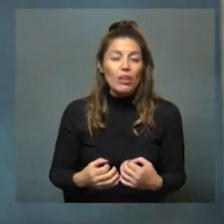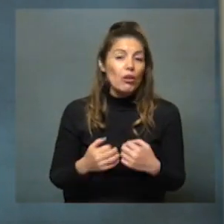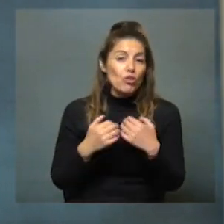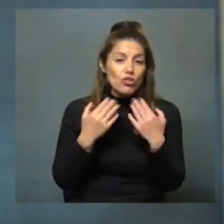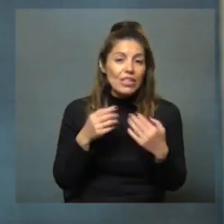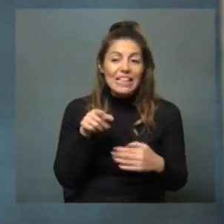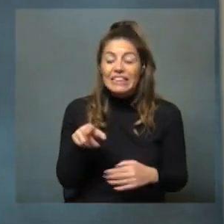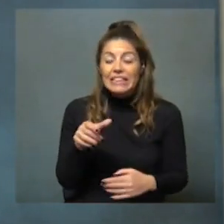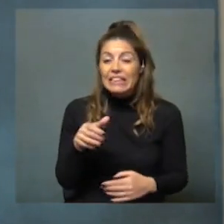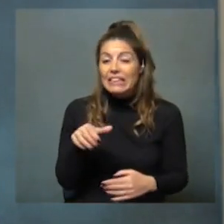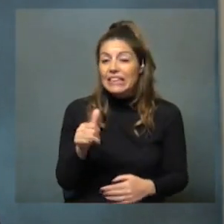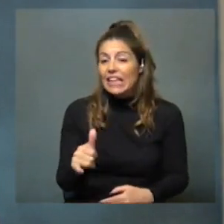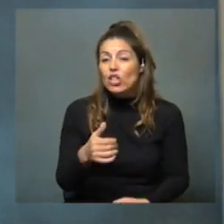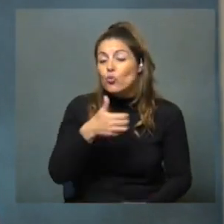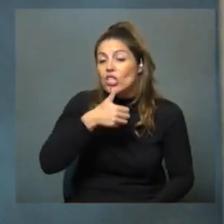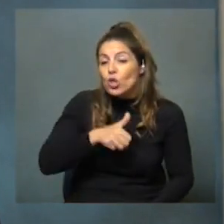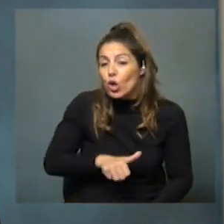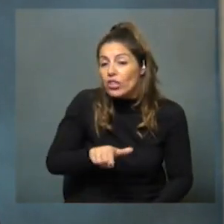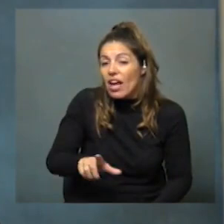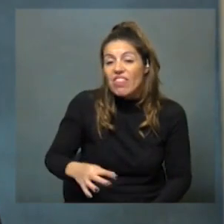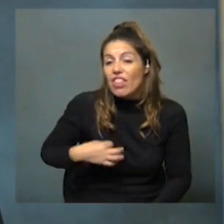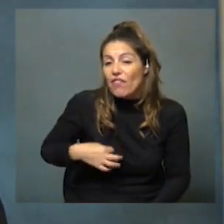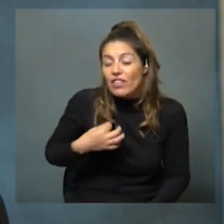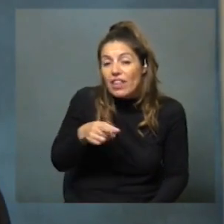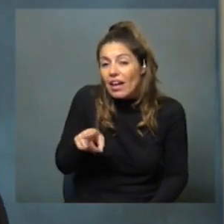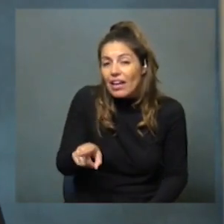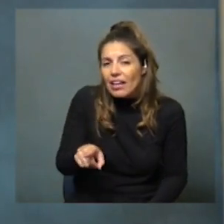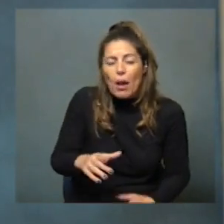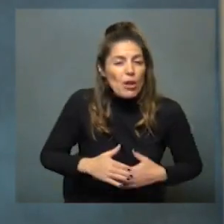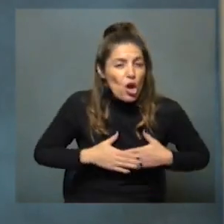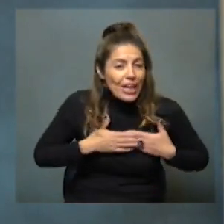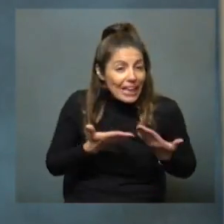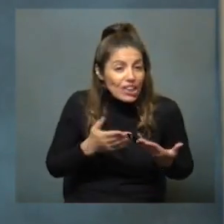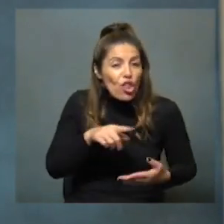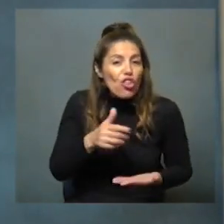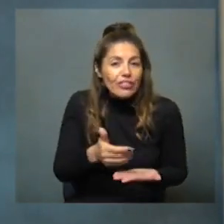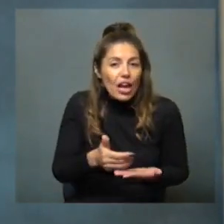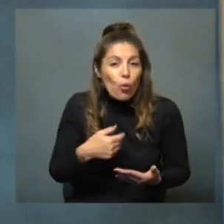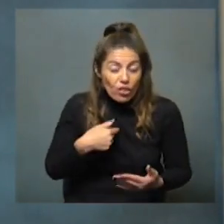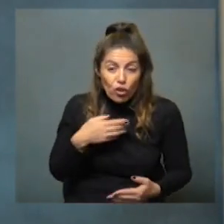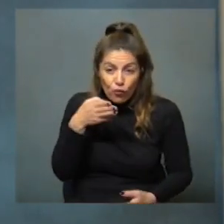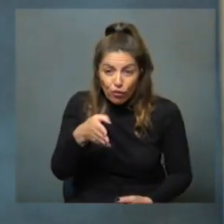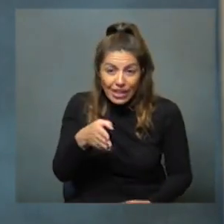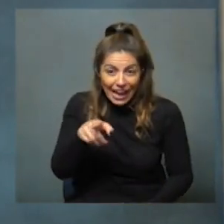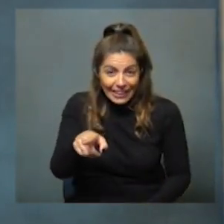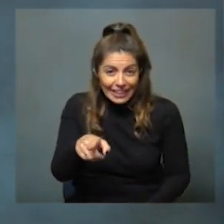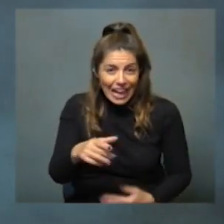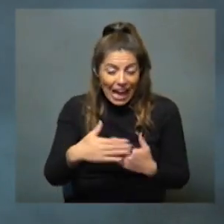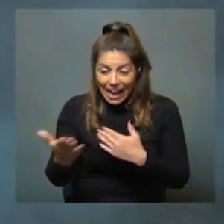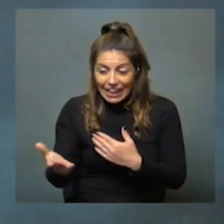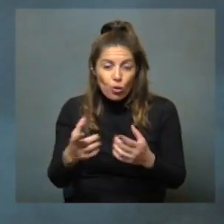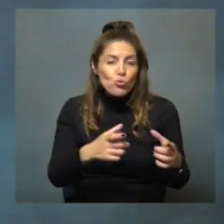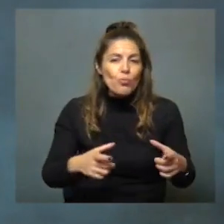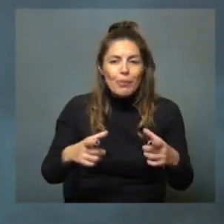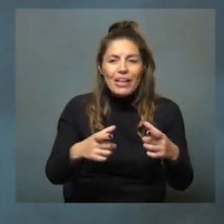tiene su historia, y bueno, es querido donde está. Bueno, el día que lo fui a buscar ahí, al lado hay un